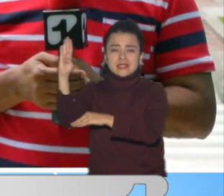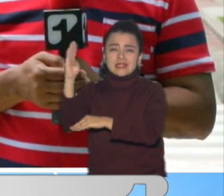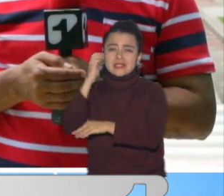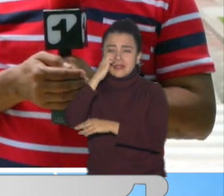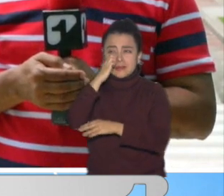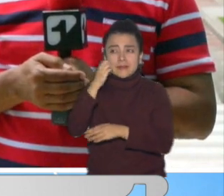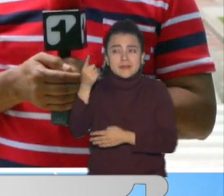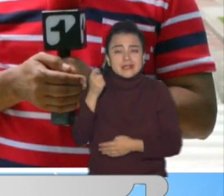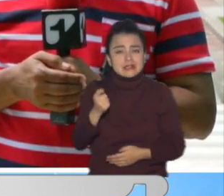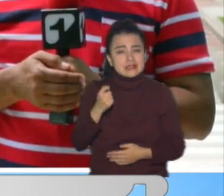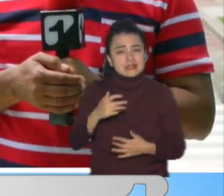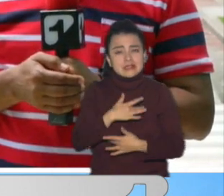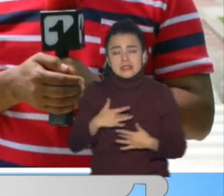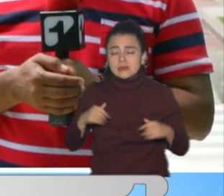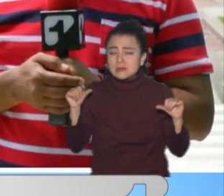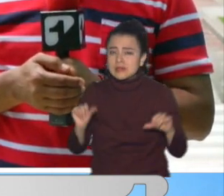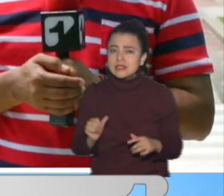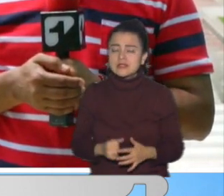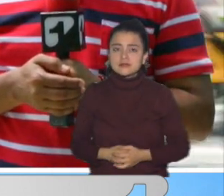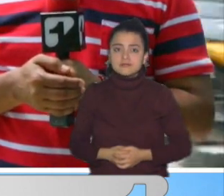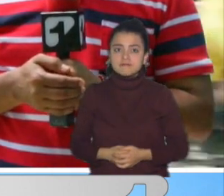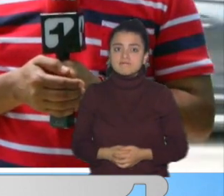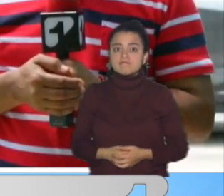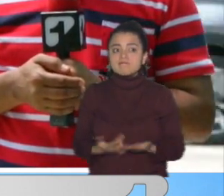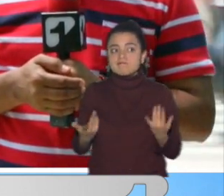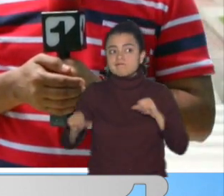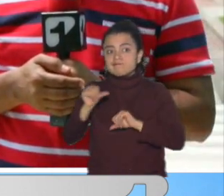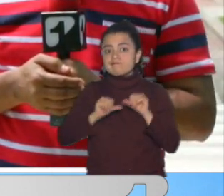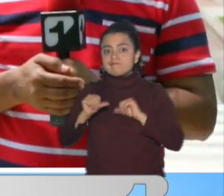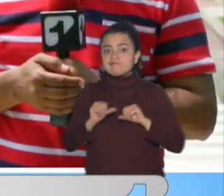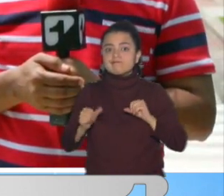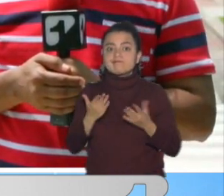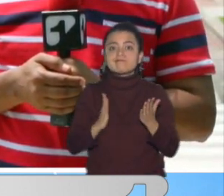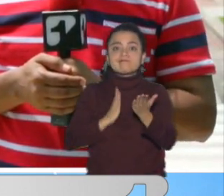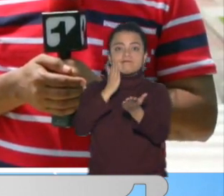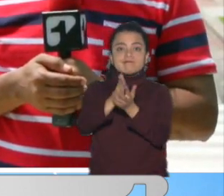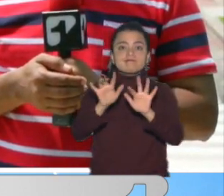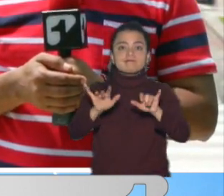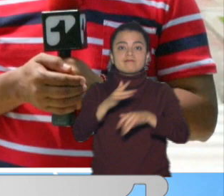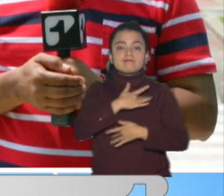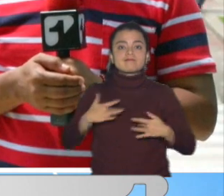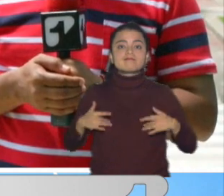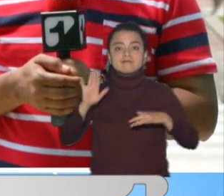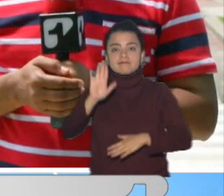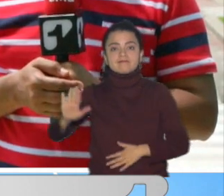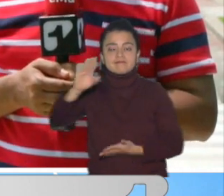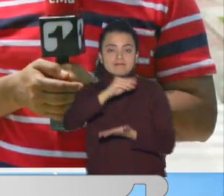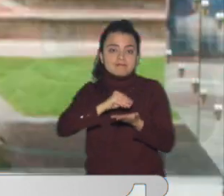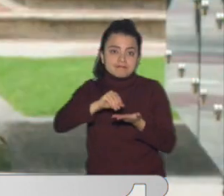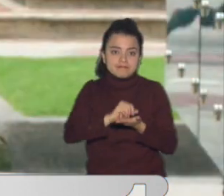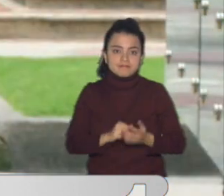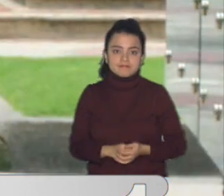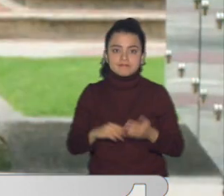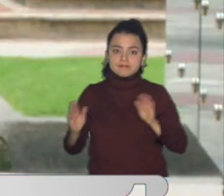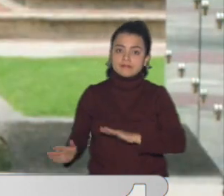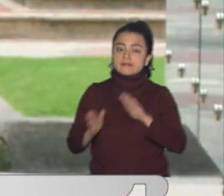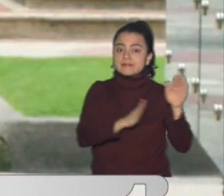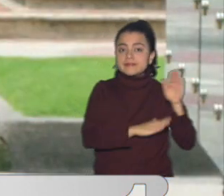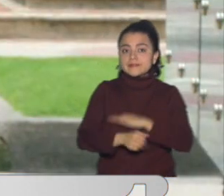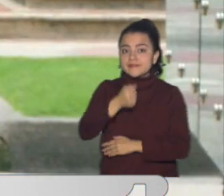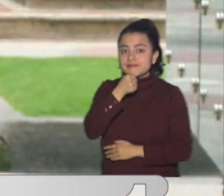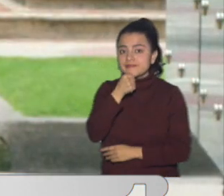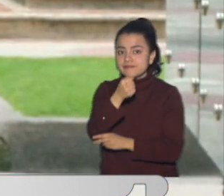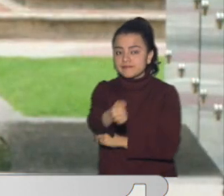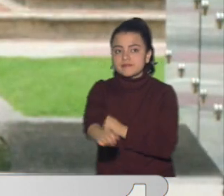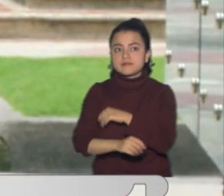Barranquilla. Los trámites se están haciendo ante la Secretaría de Salud del Departamento del Atlántico. En otras noticias,